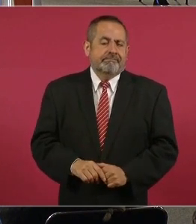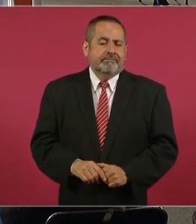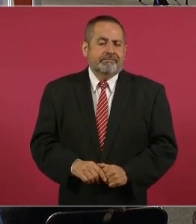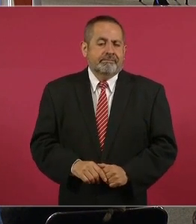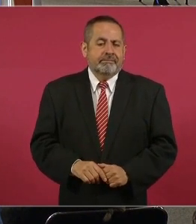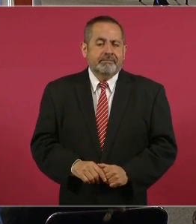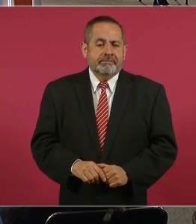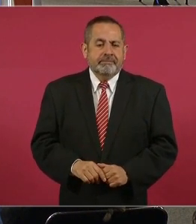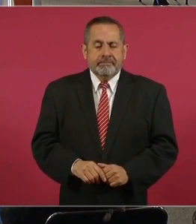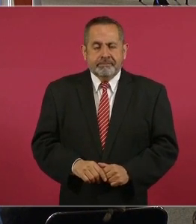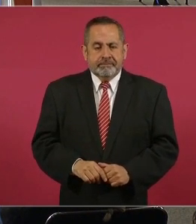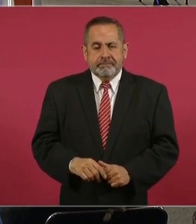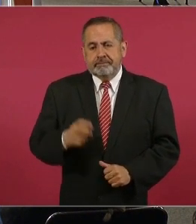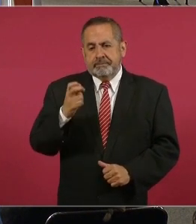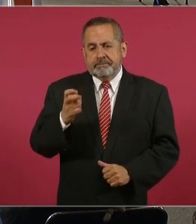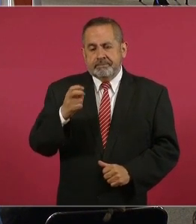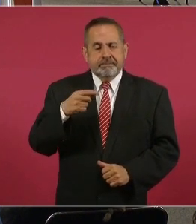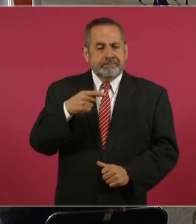Por eso, solo siendo